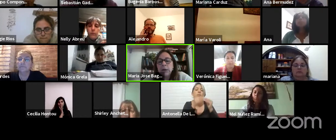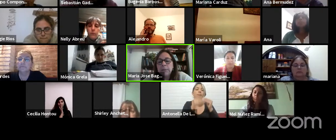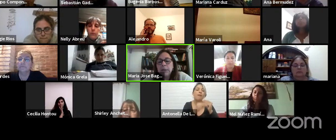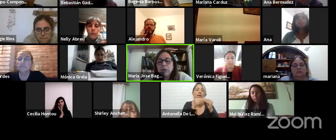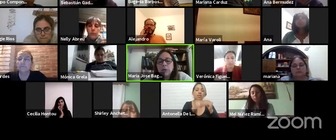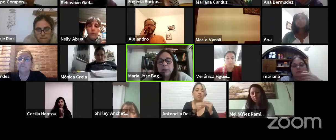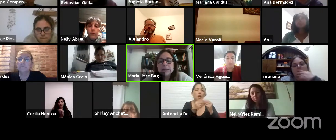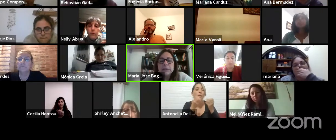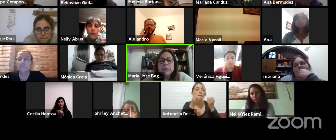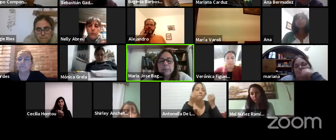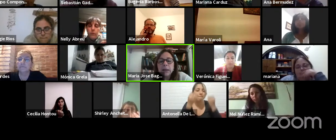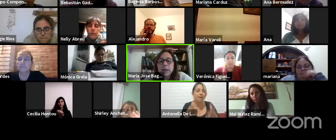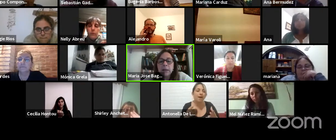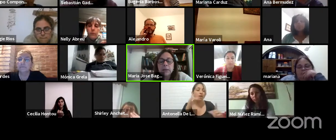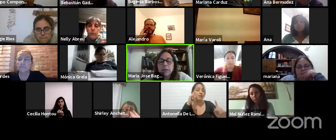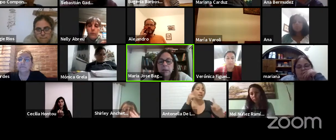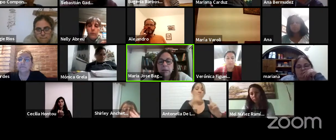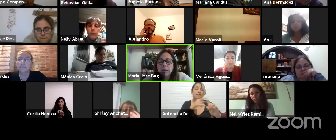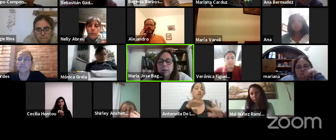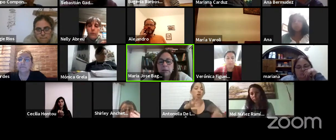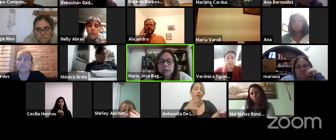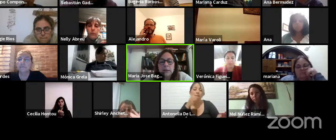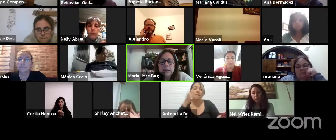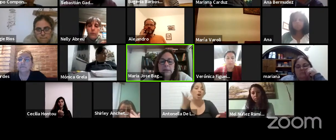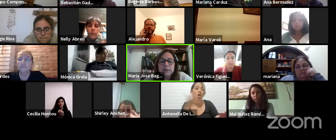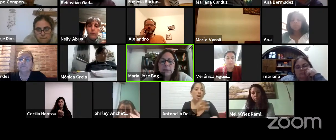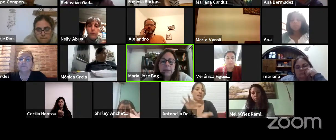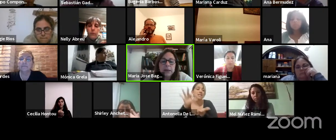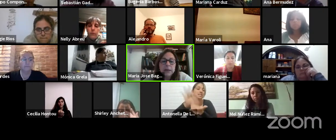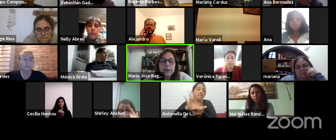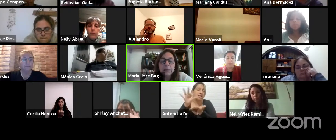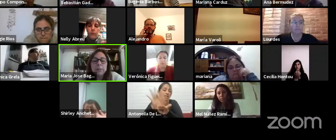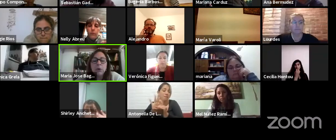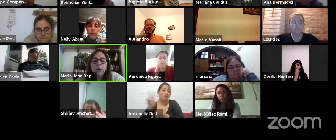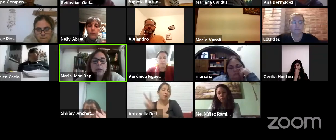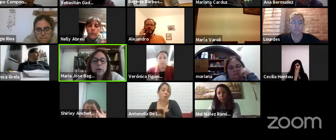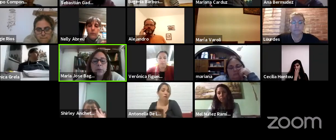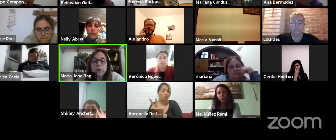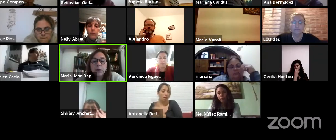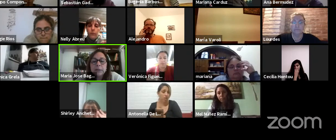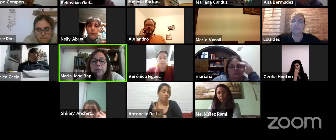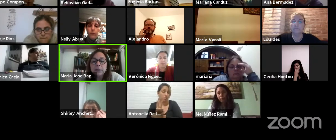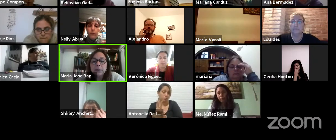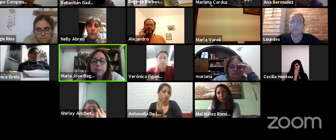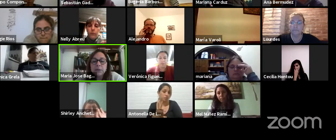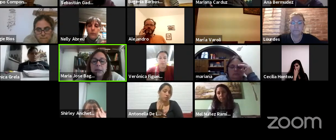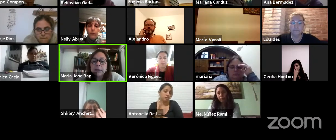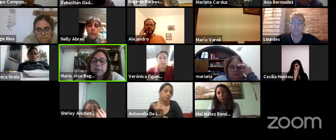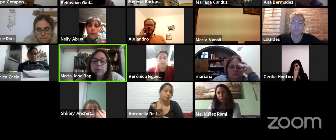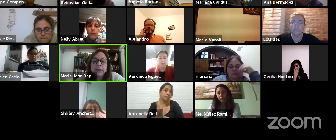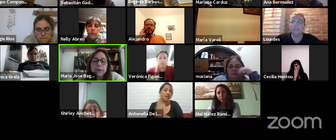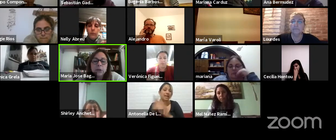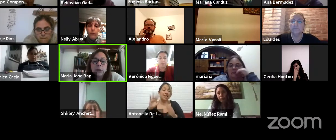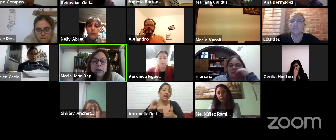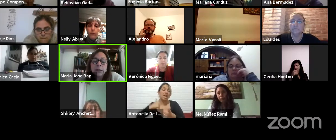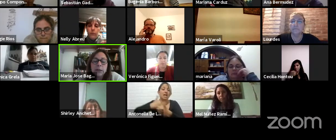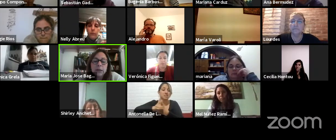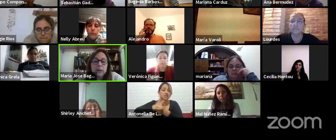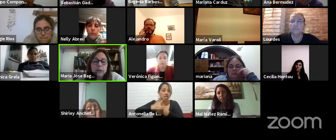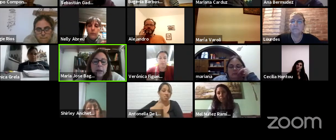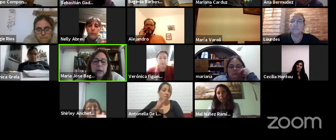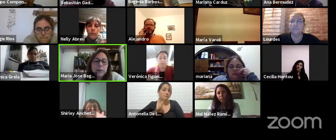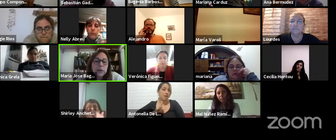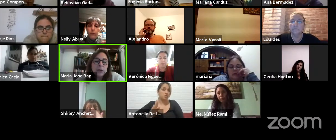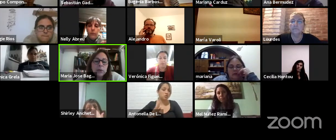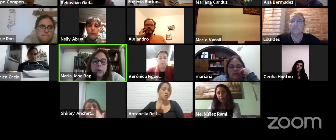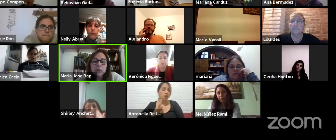del mejoramiento del sistema, del sistema que aporta hoy por hoy asistentes personales, sabiendo que